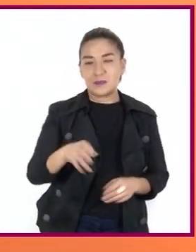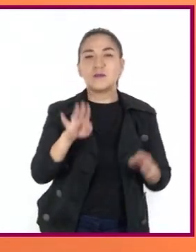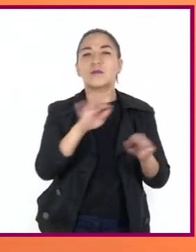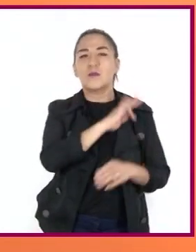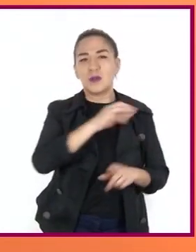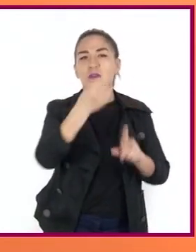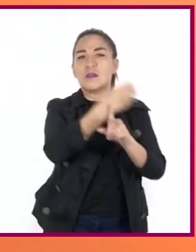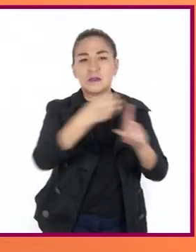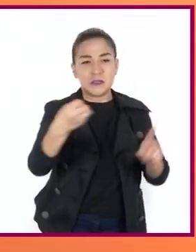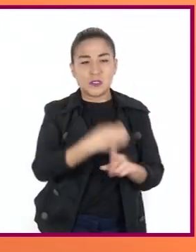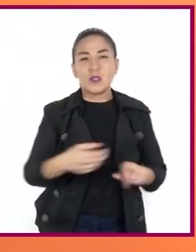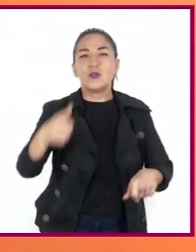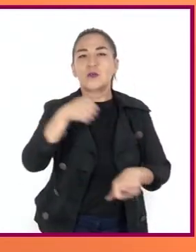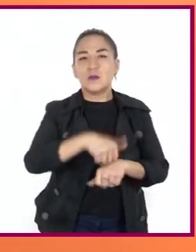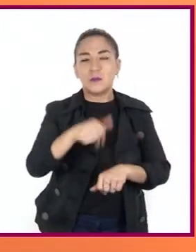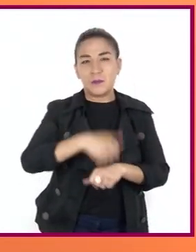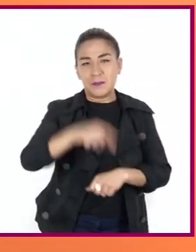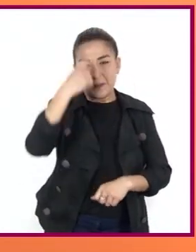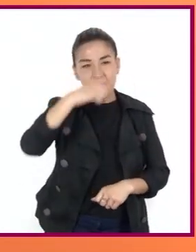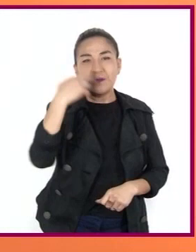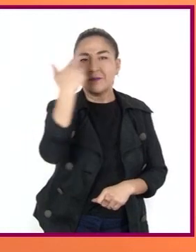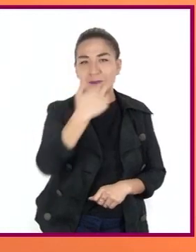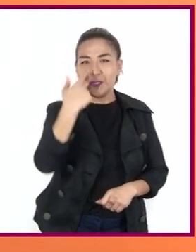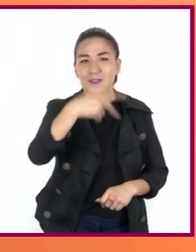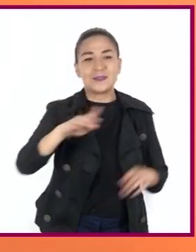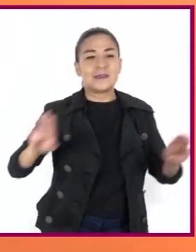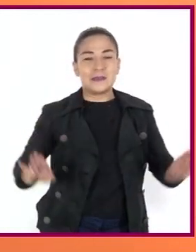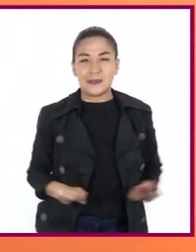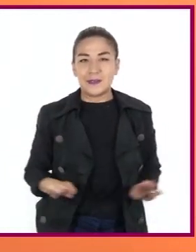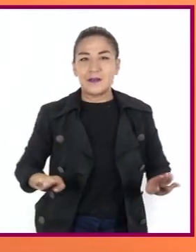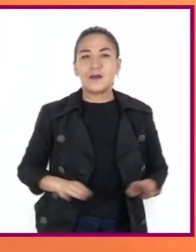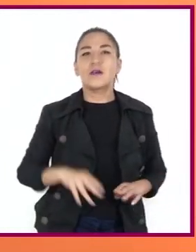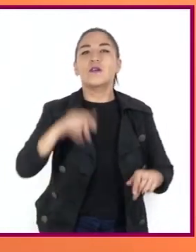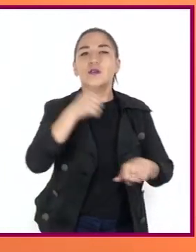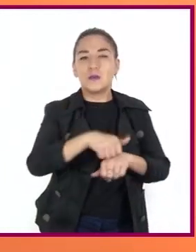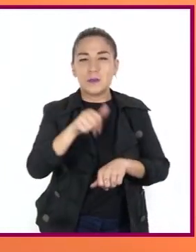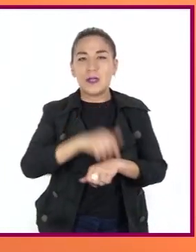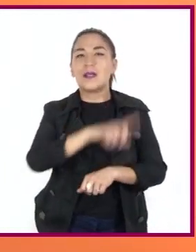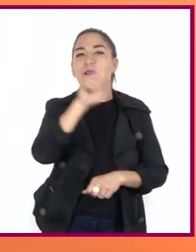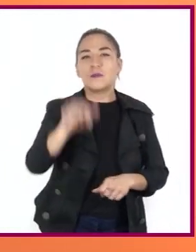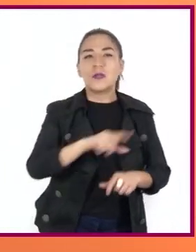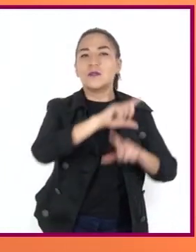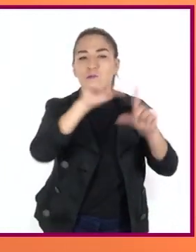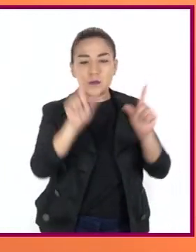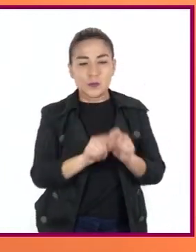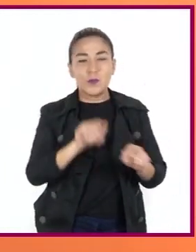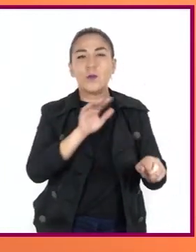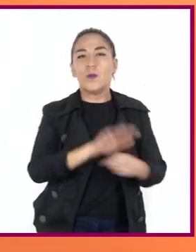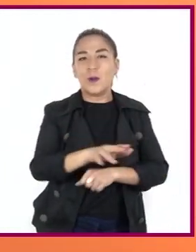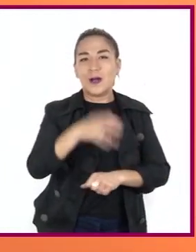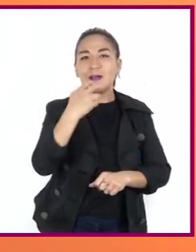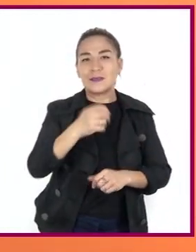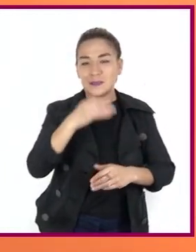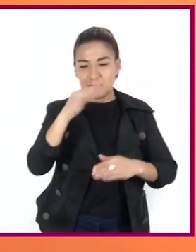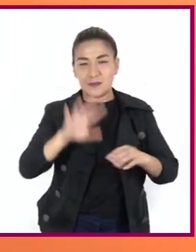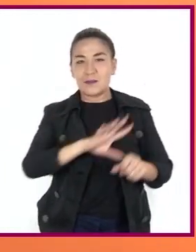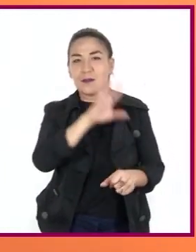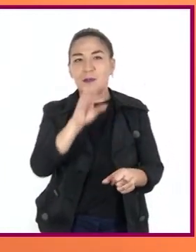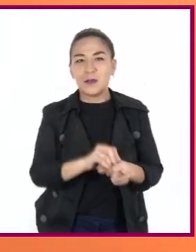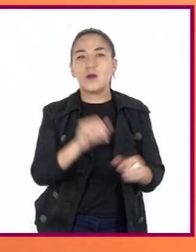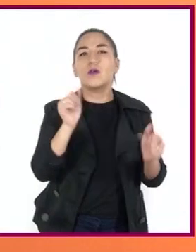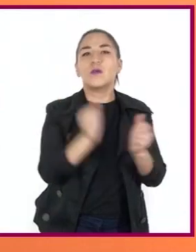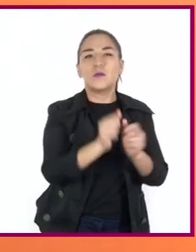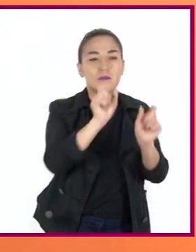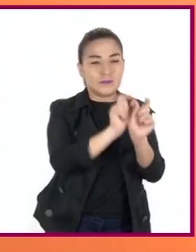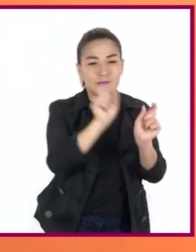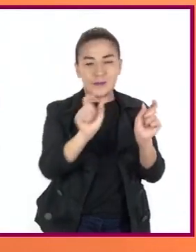organizar numéricamente para analizar su comportamiento y así deducir el número de elementos de acuerdo con el número de